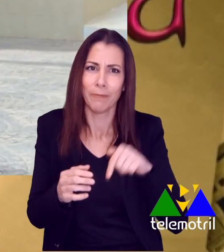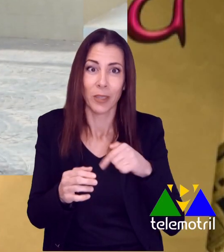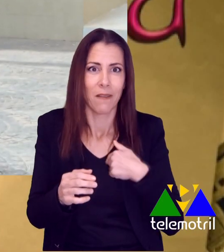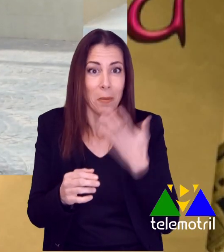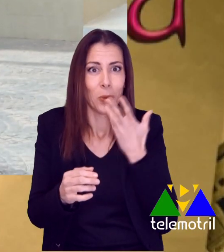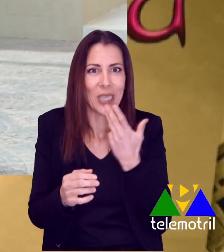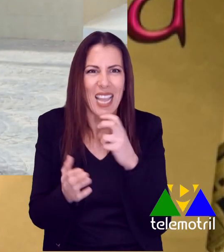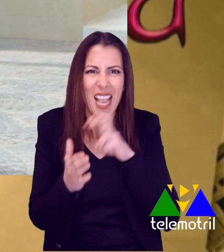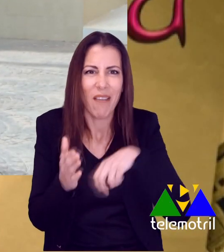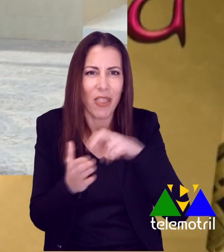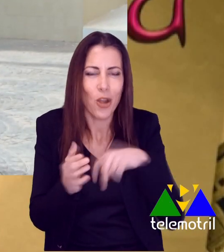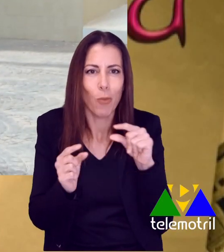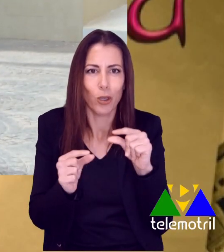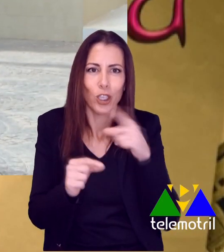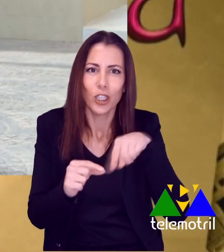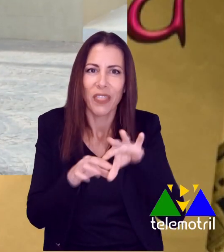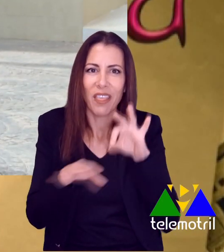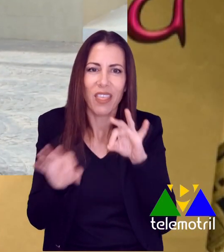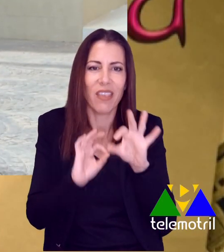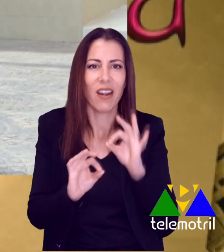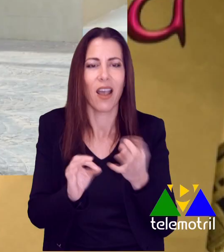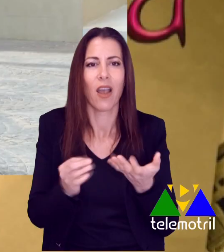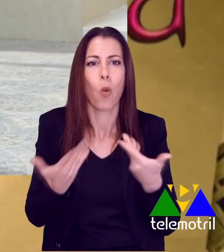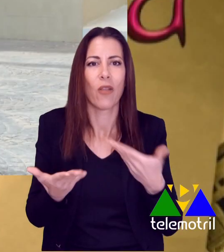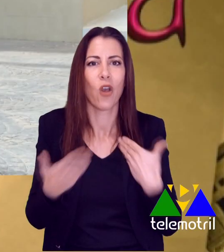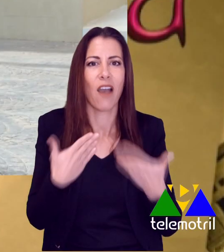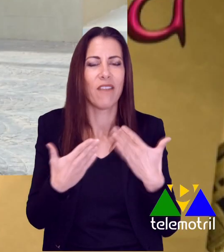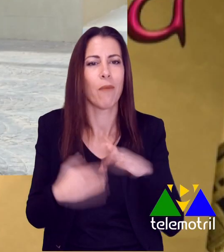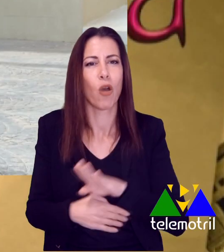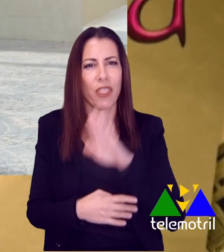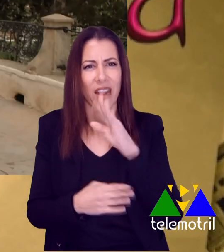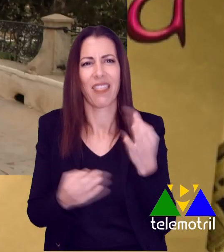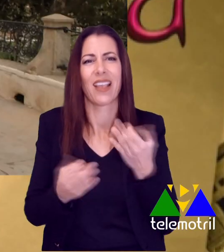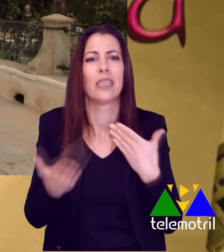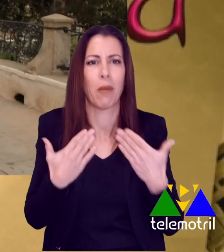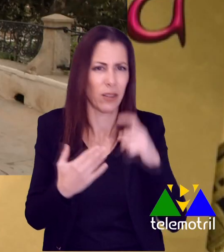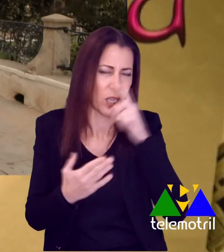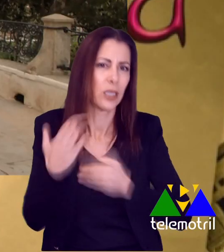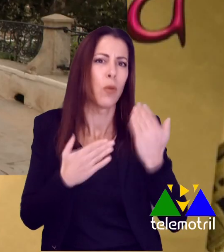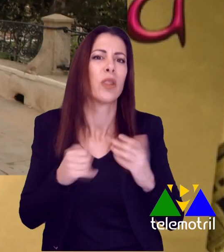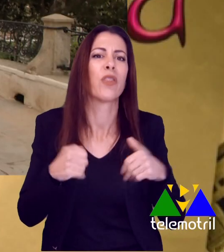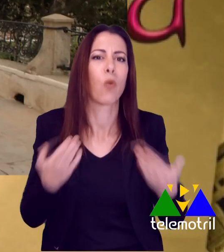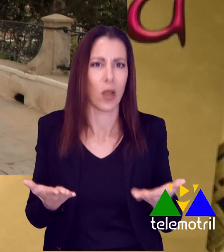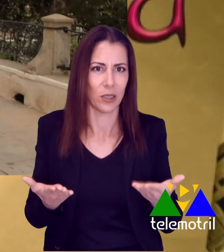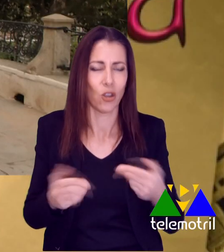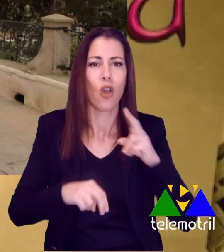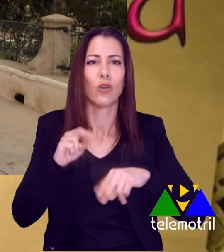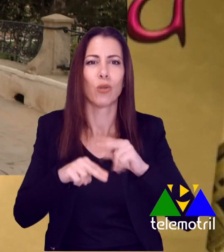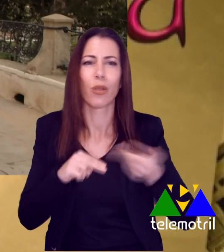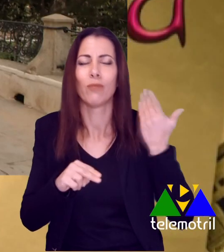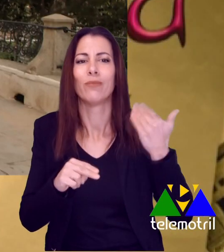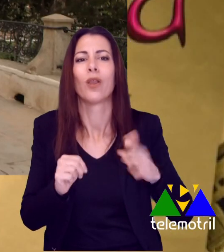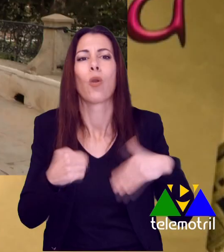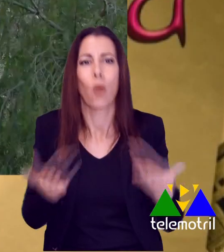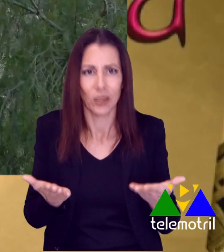una pequeña cata, y que los arqueólogos decidieran, cuando hablamos del cerro, de qué estamos hablando, de qué antigüedad estamos hablando, ¿no? De las construcciones del cerro, de